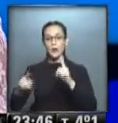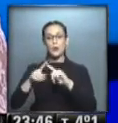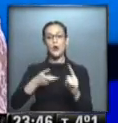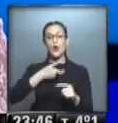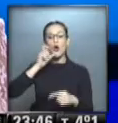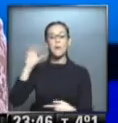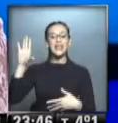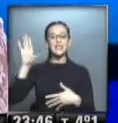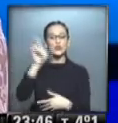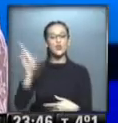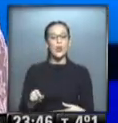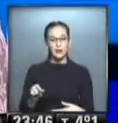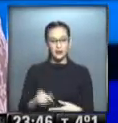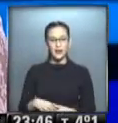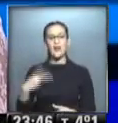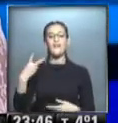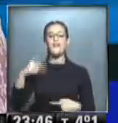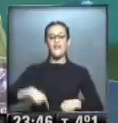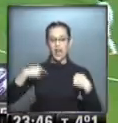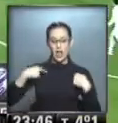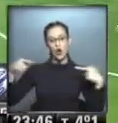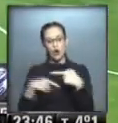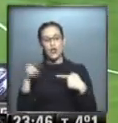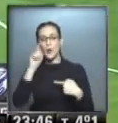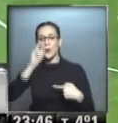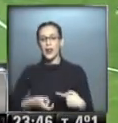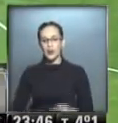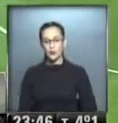dos equipos argentinos, Belgrano y Vélez.